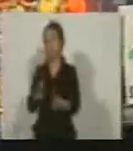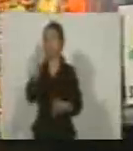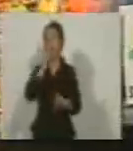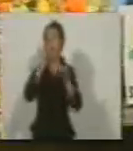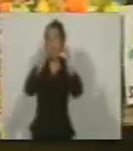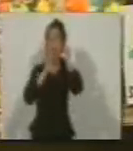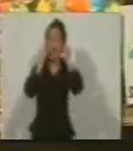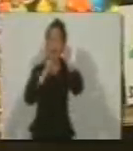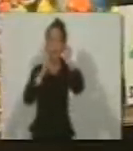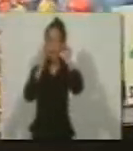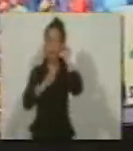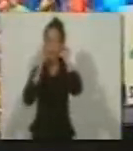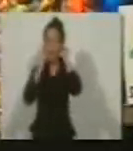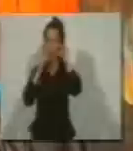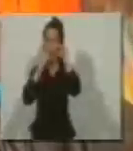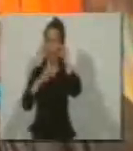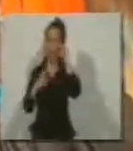la lista,